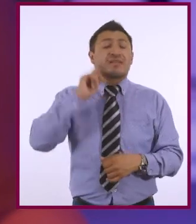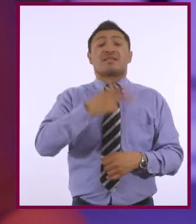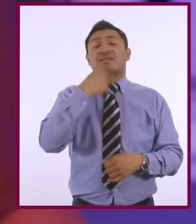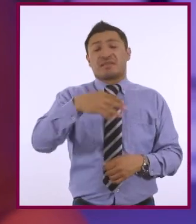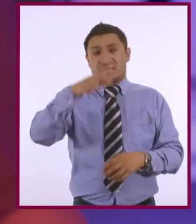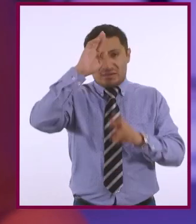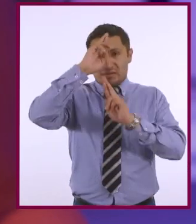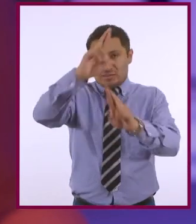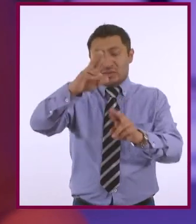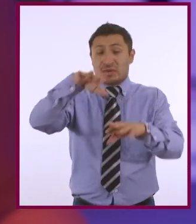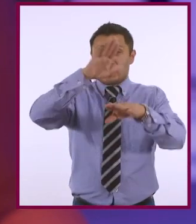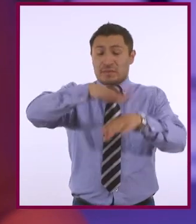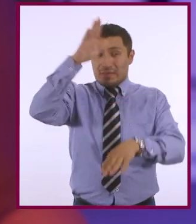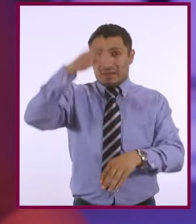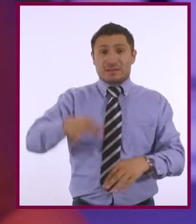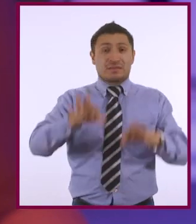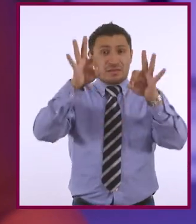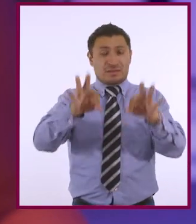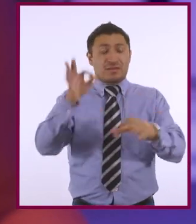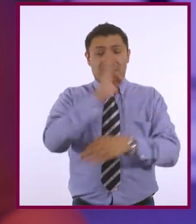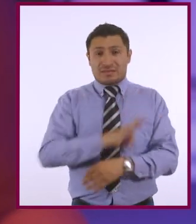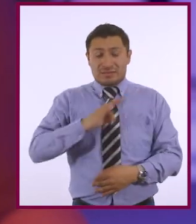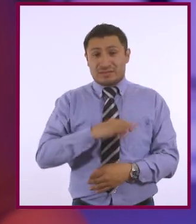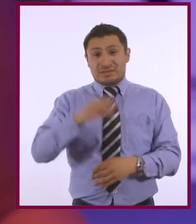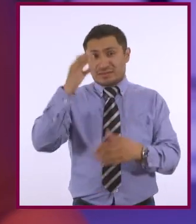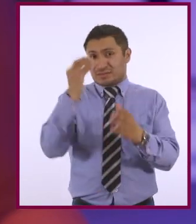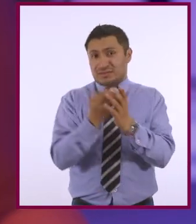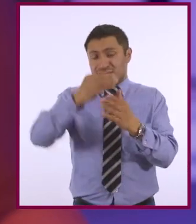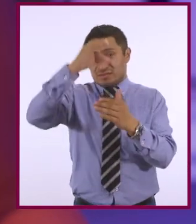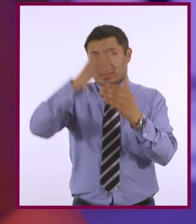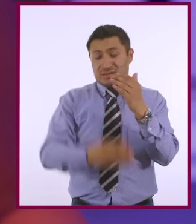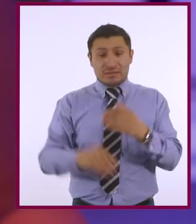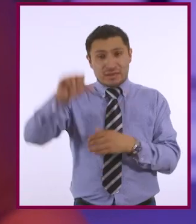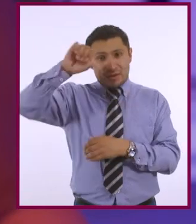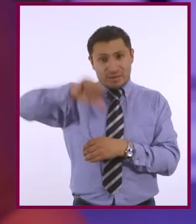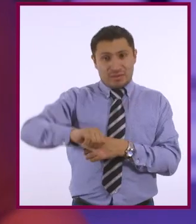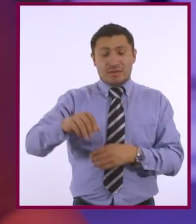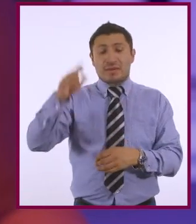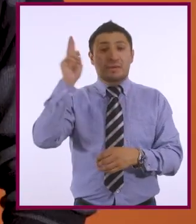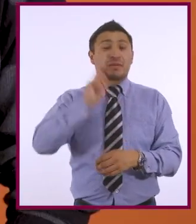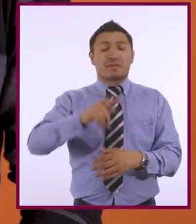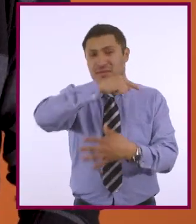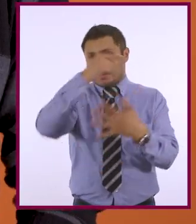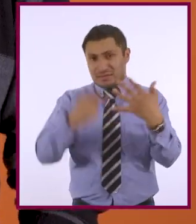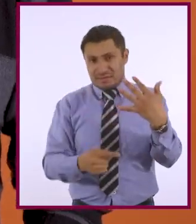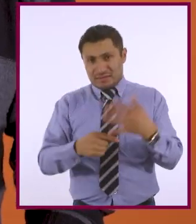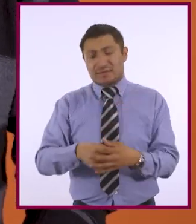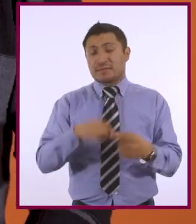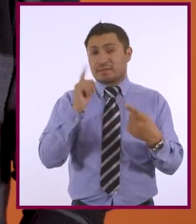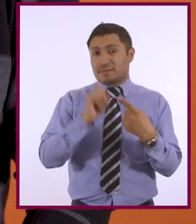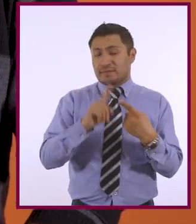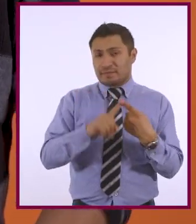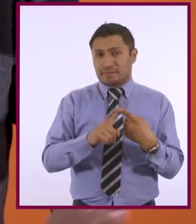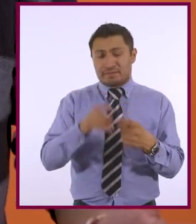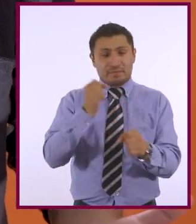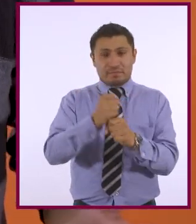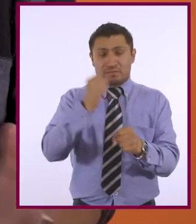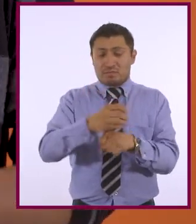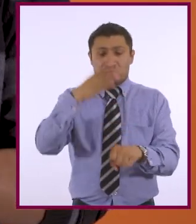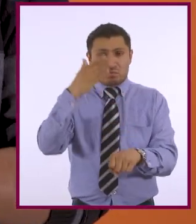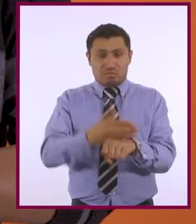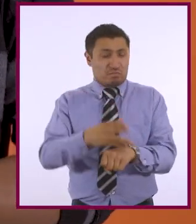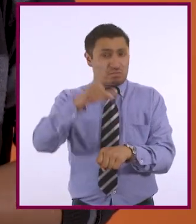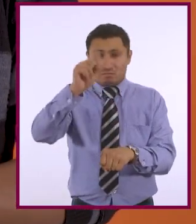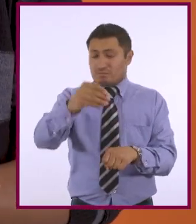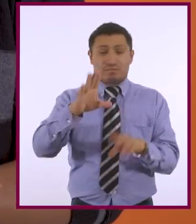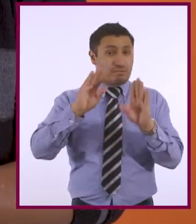más respetuosos, plenos y felices. Y para terminar este programa, vamos con nuestro top 5. 1. Los golpes y